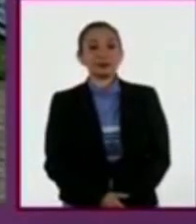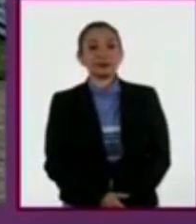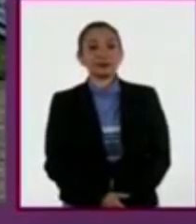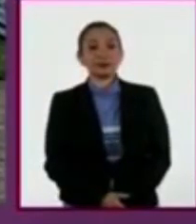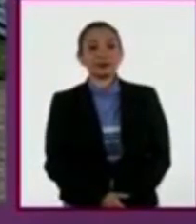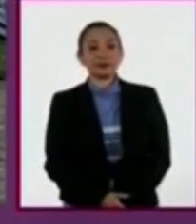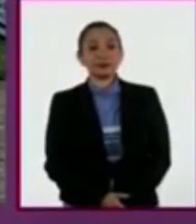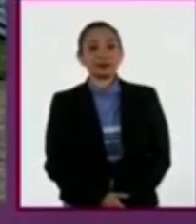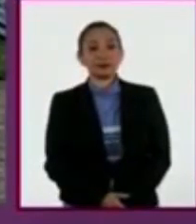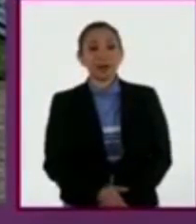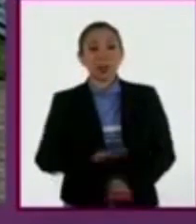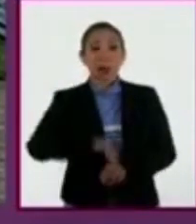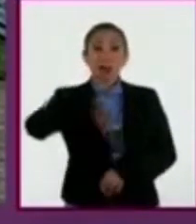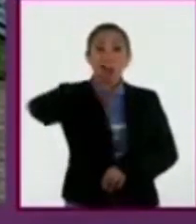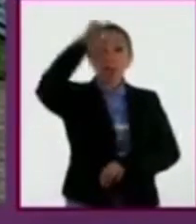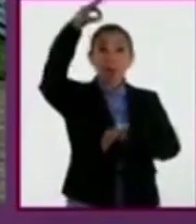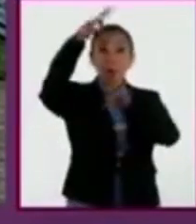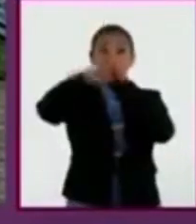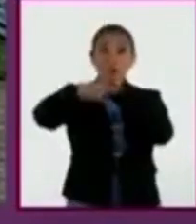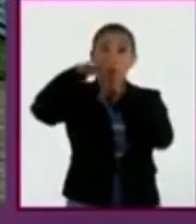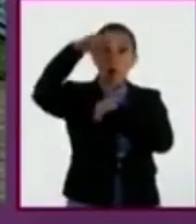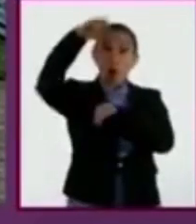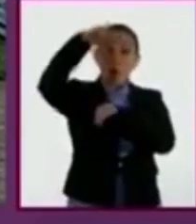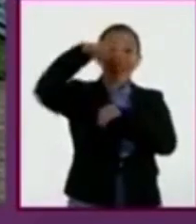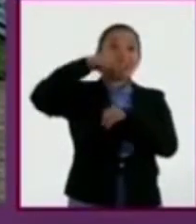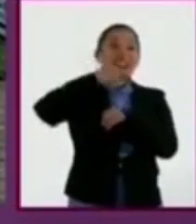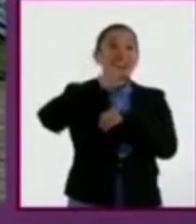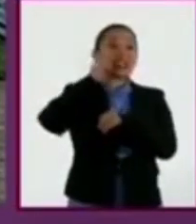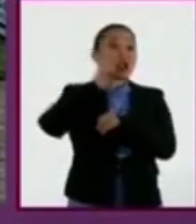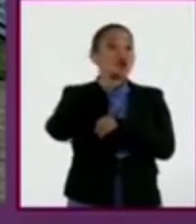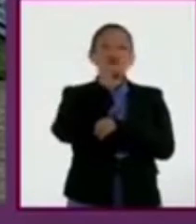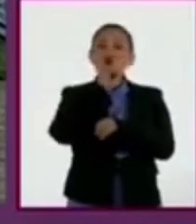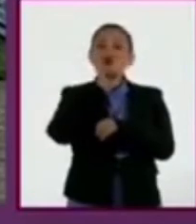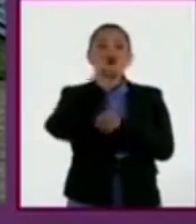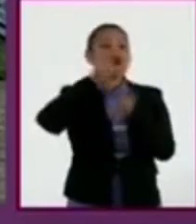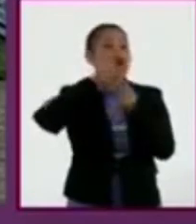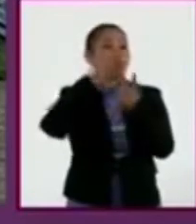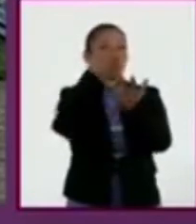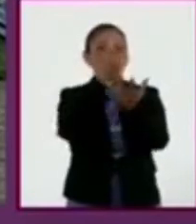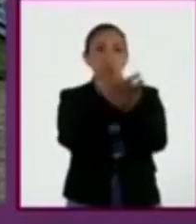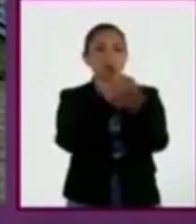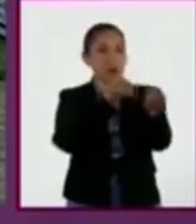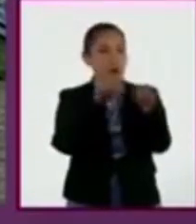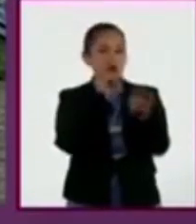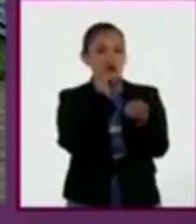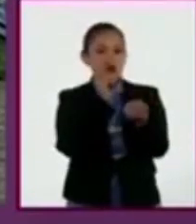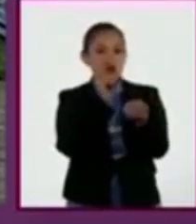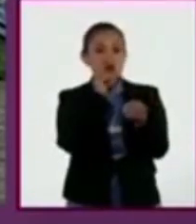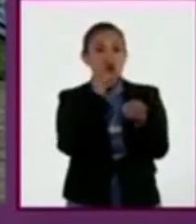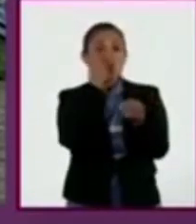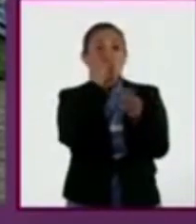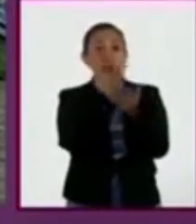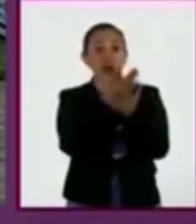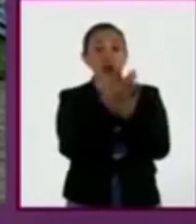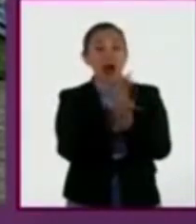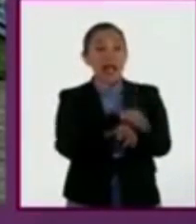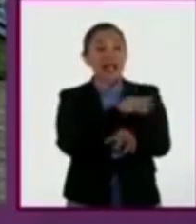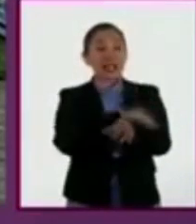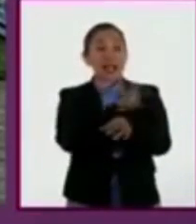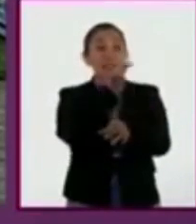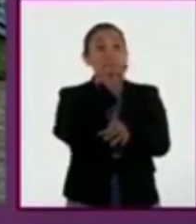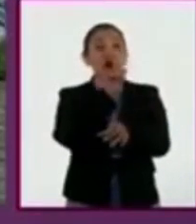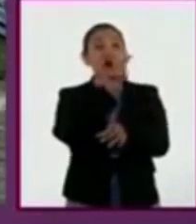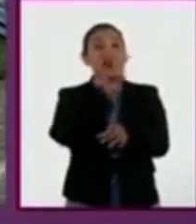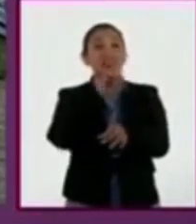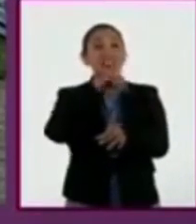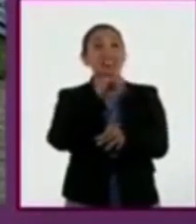En la parte más alta de la resbaladilla, la niña todavía no comienza a moverse, así que tiene únicamente energía